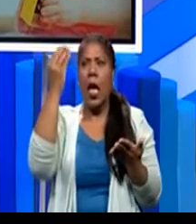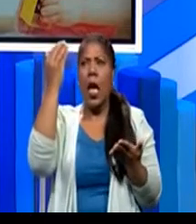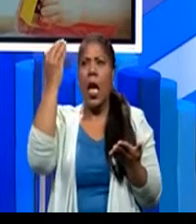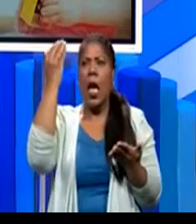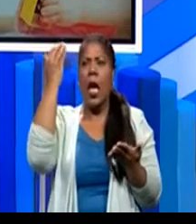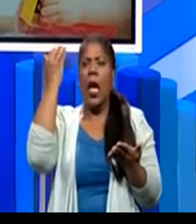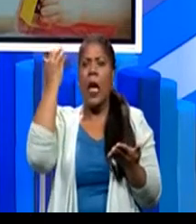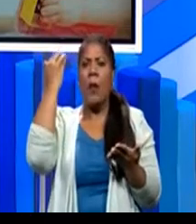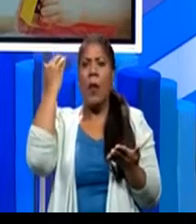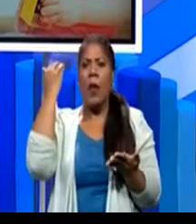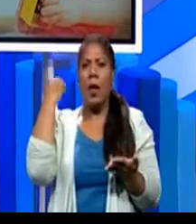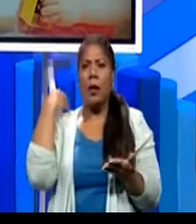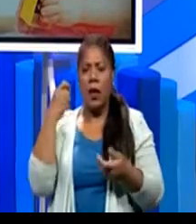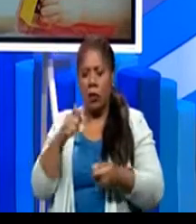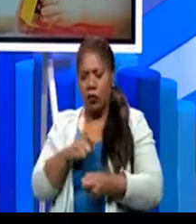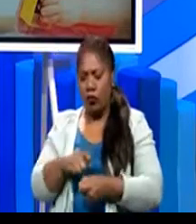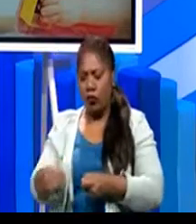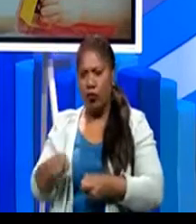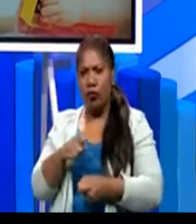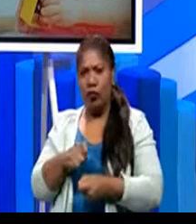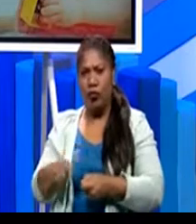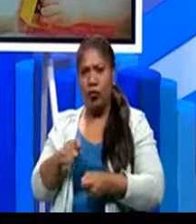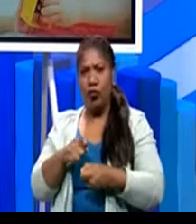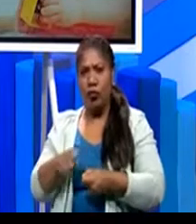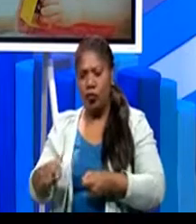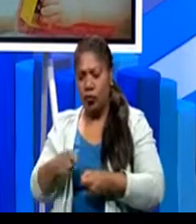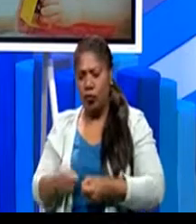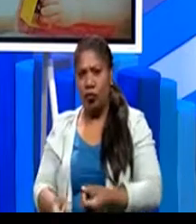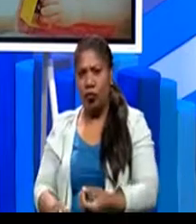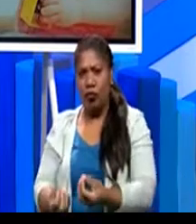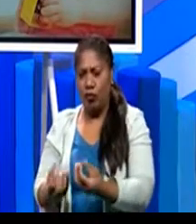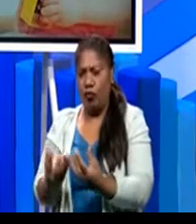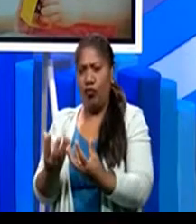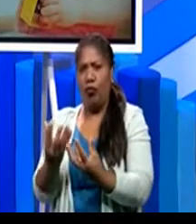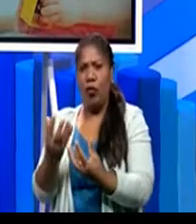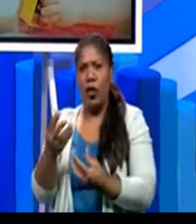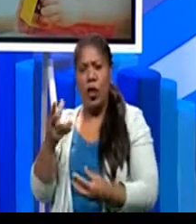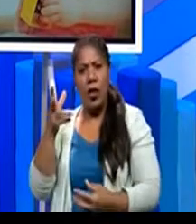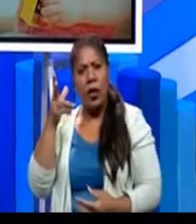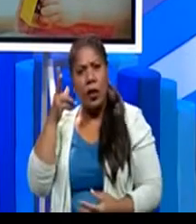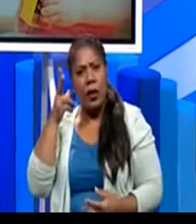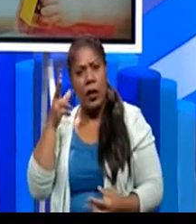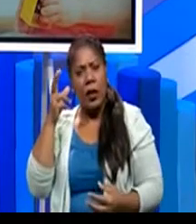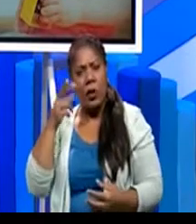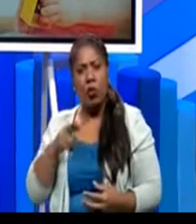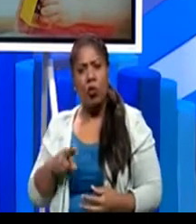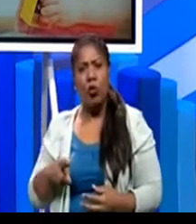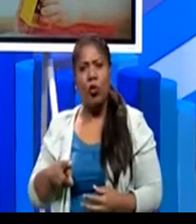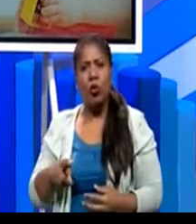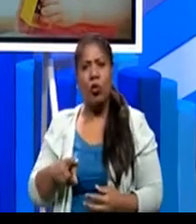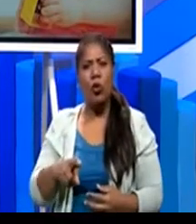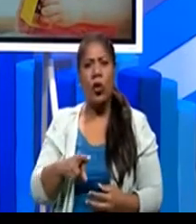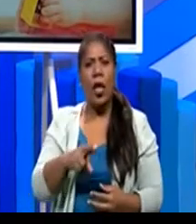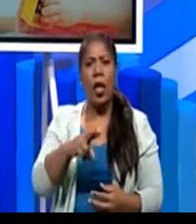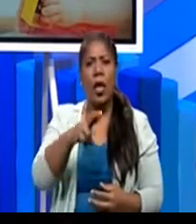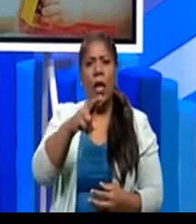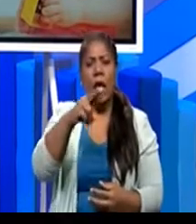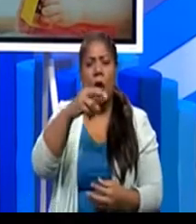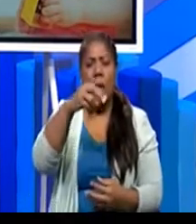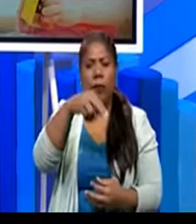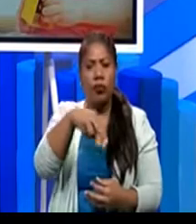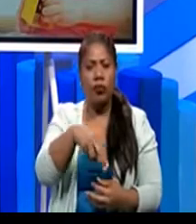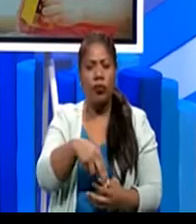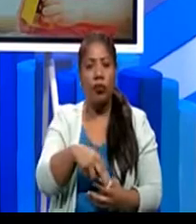el fogón está humeante y se escucha el sonido de la quebrada del río. Entonces